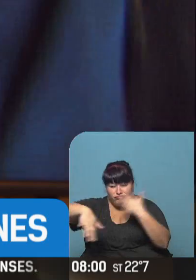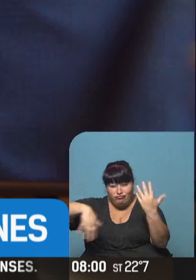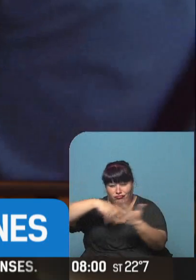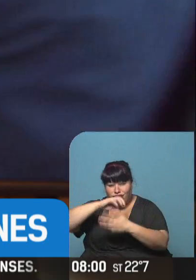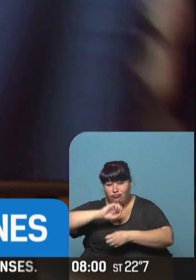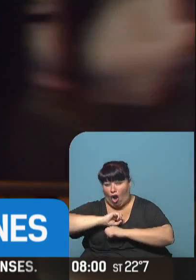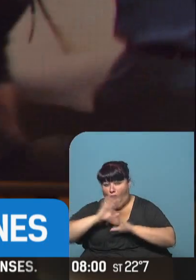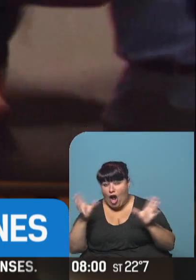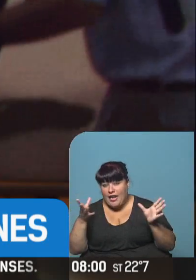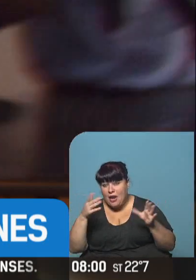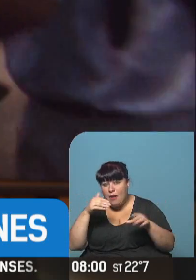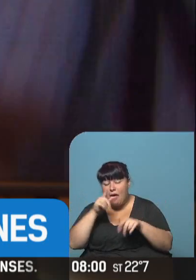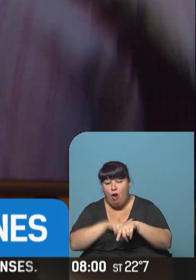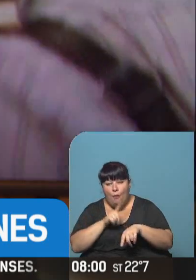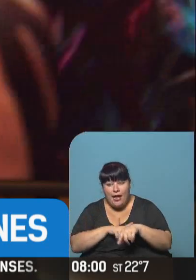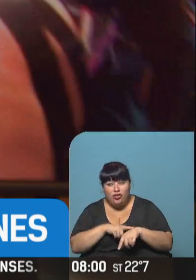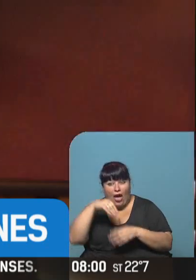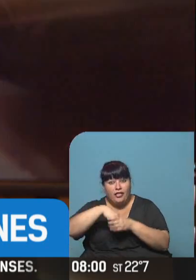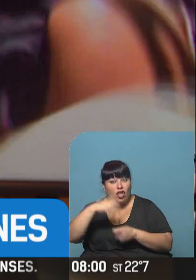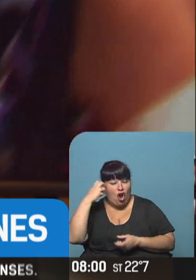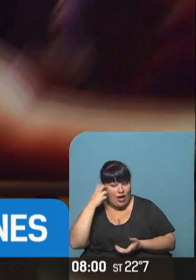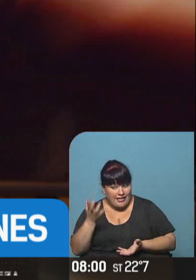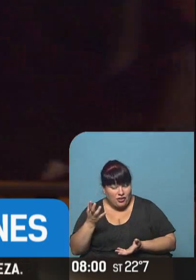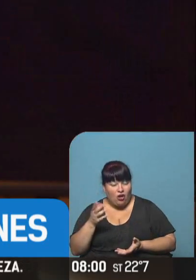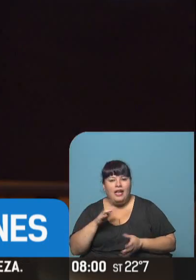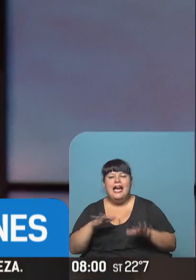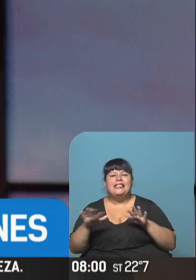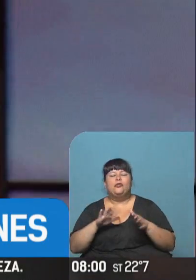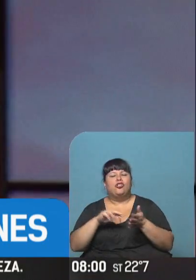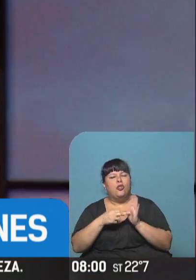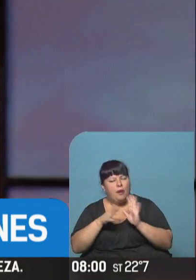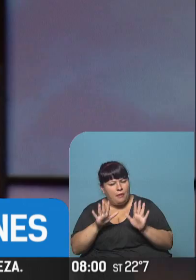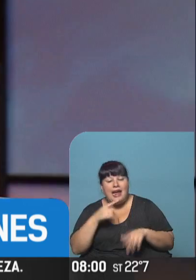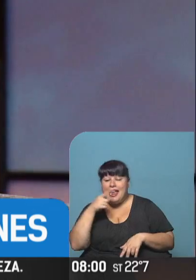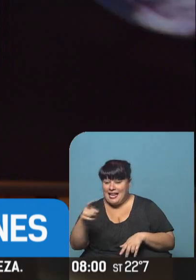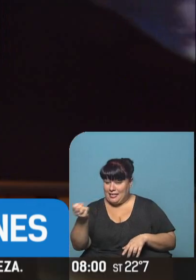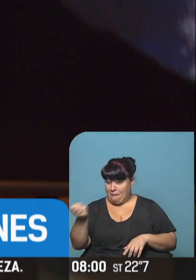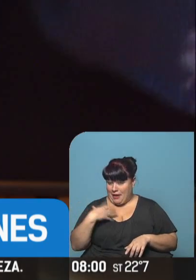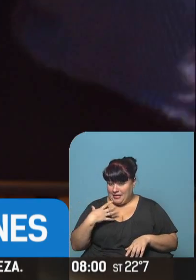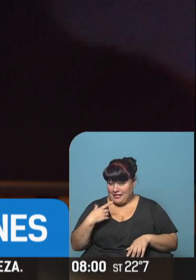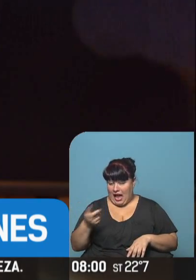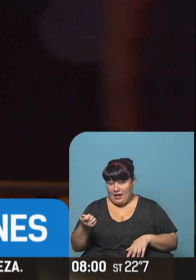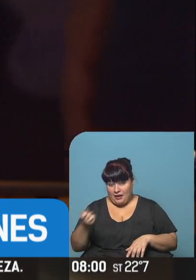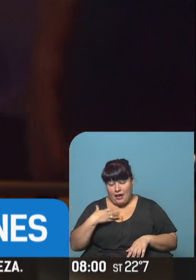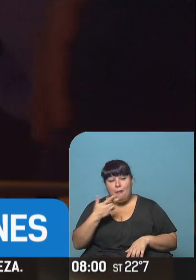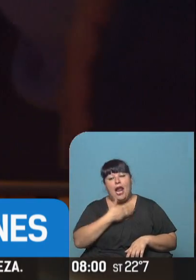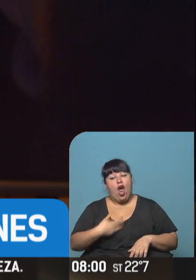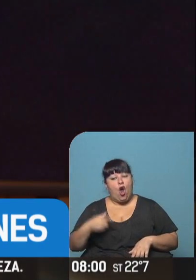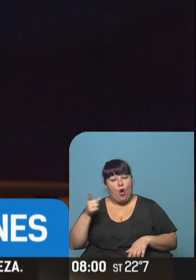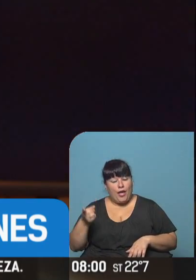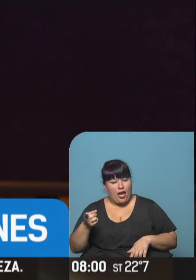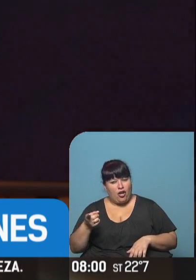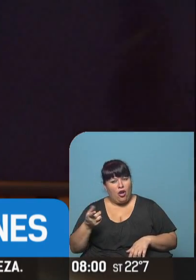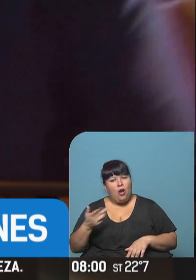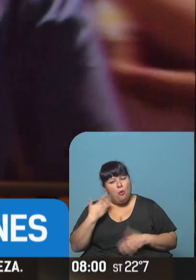más tensa que se estaba dando en el Congreso Nacional. Hablando de situación tensa, sí. Digo, ese mensaje para el oficialismo no